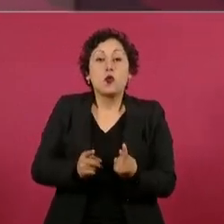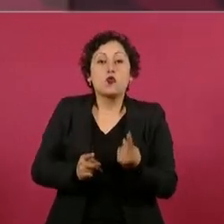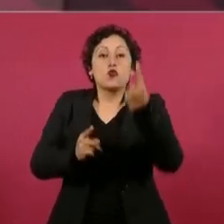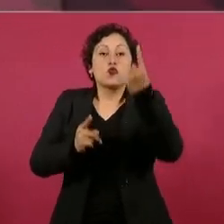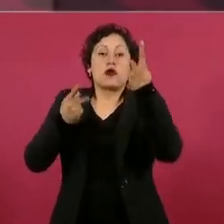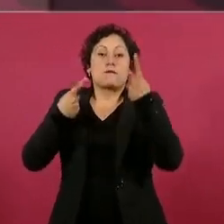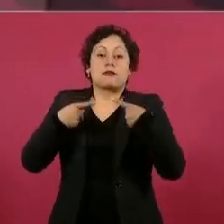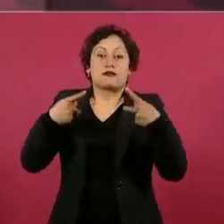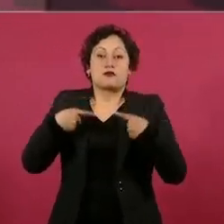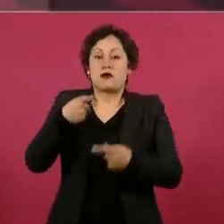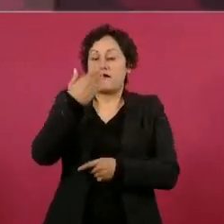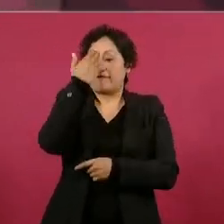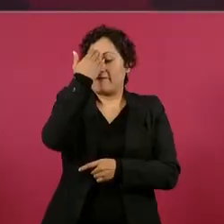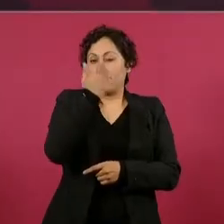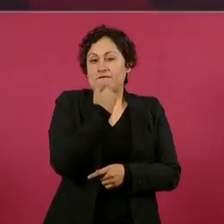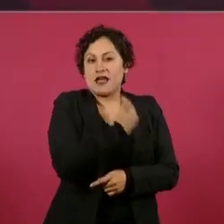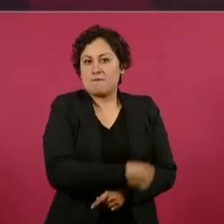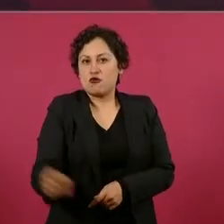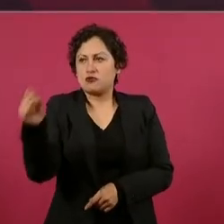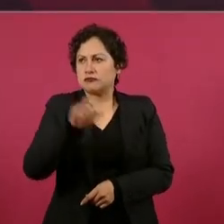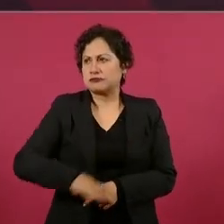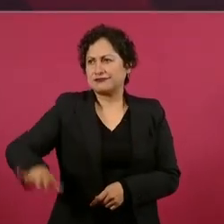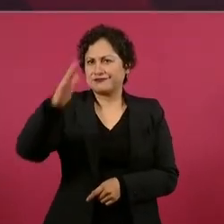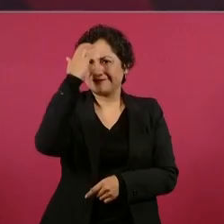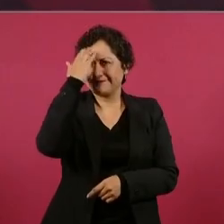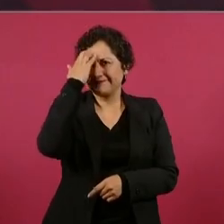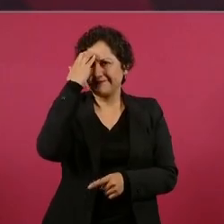el que le dio la vuelta, un